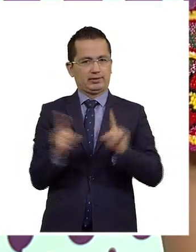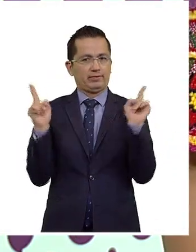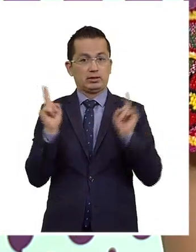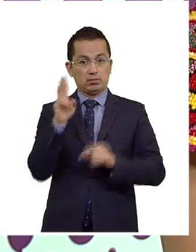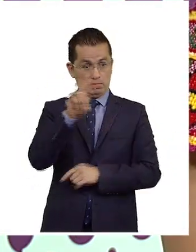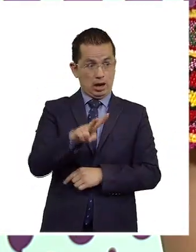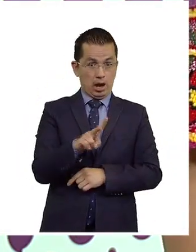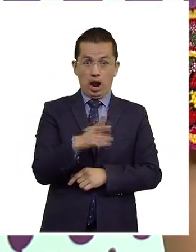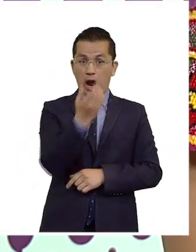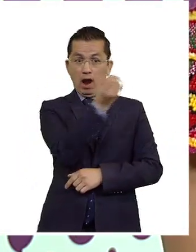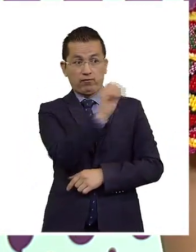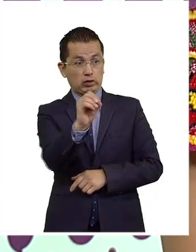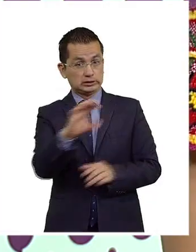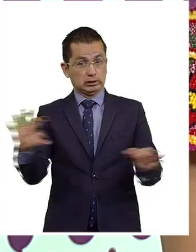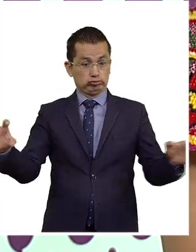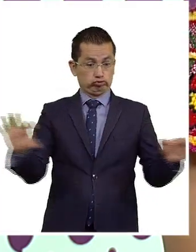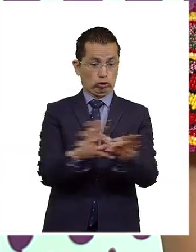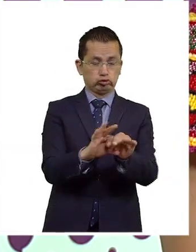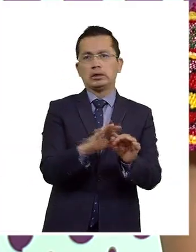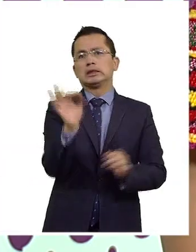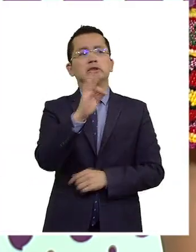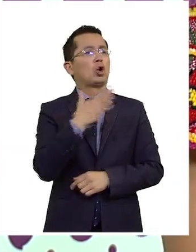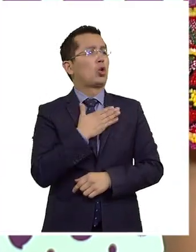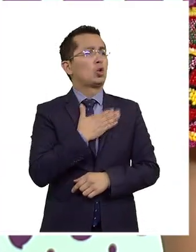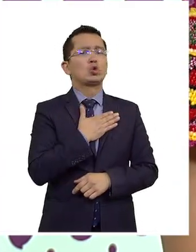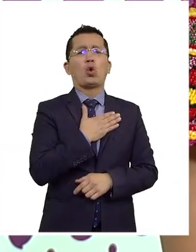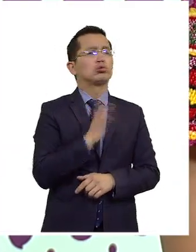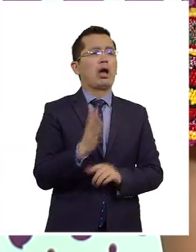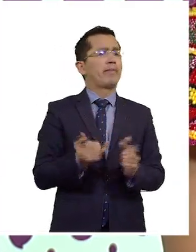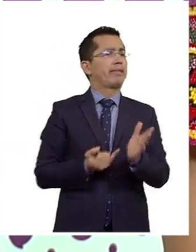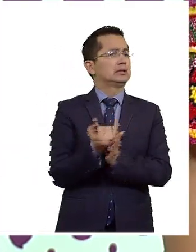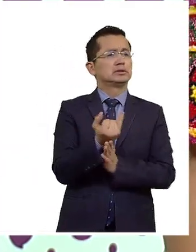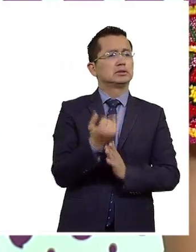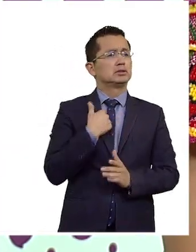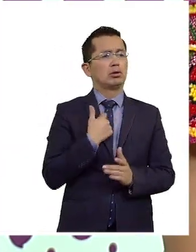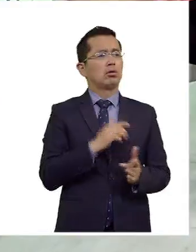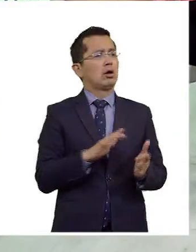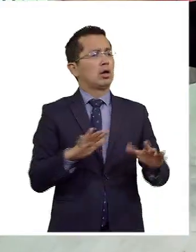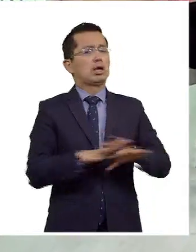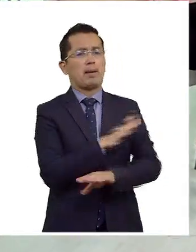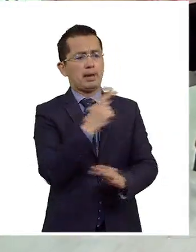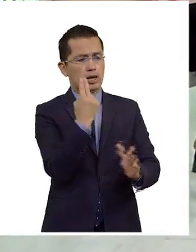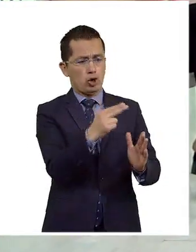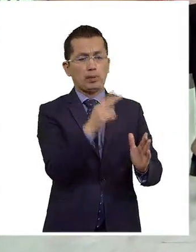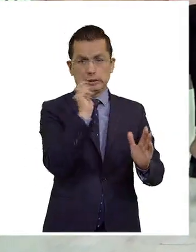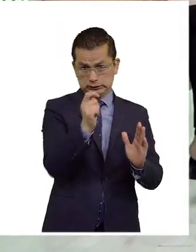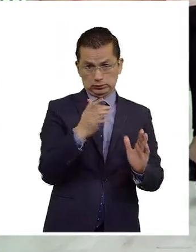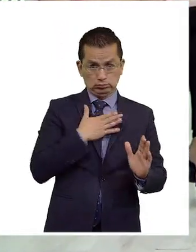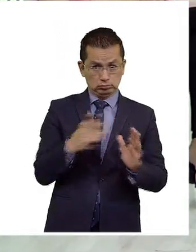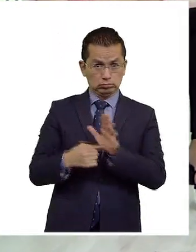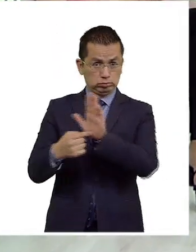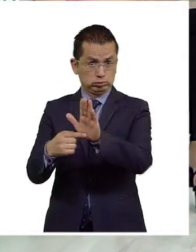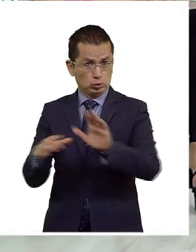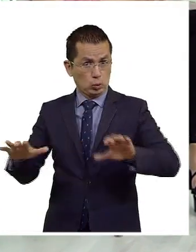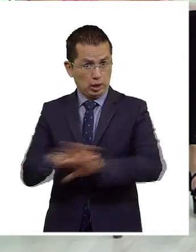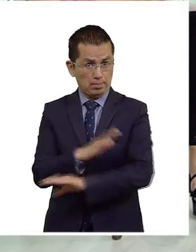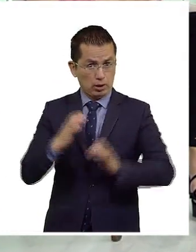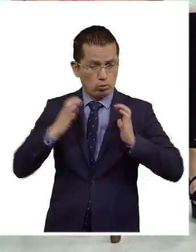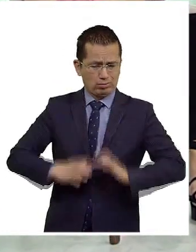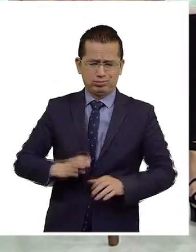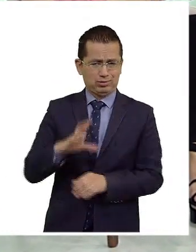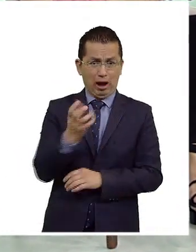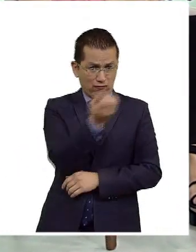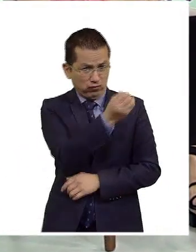que ir ligadas, no tiene que haber modificaciones, no hay una forma de vivir la identidad de género y al contrario, yo creo que esta